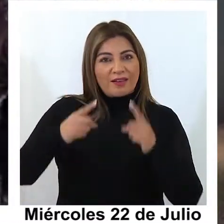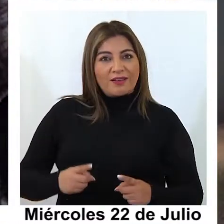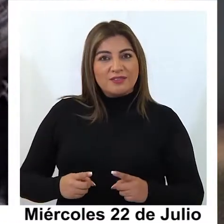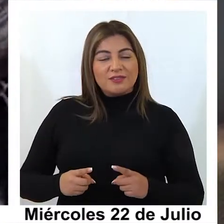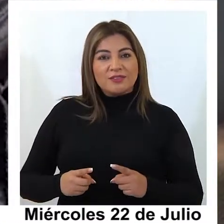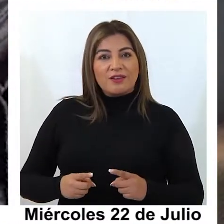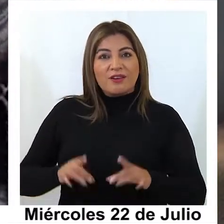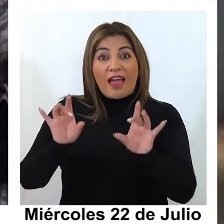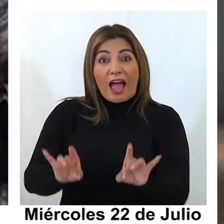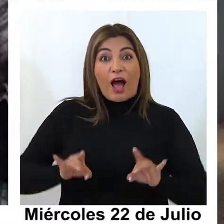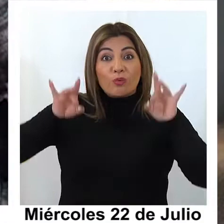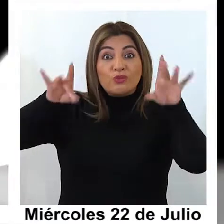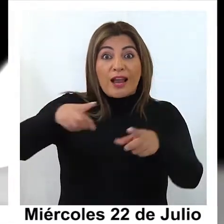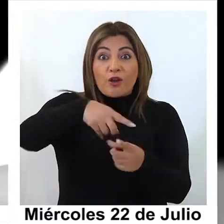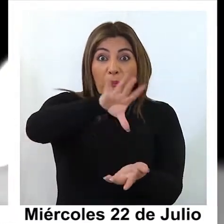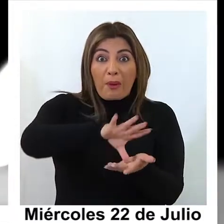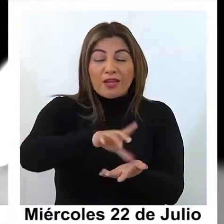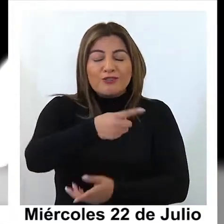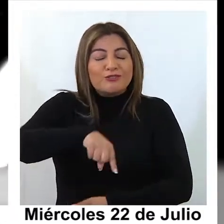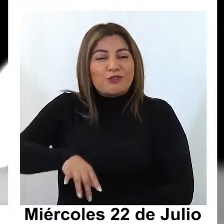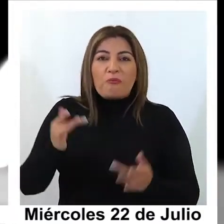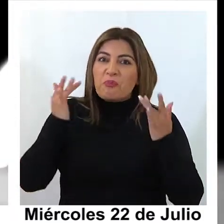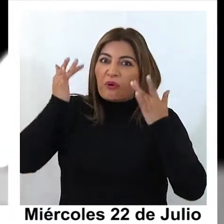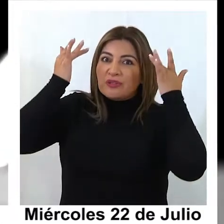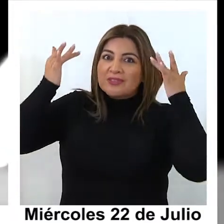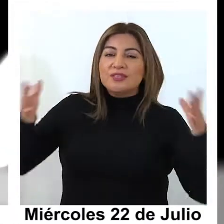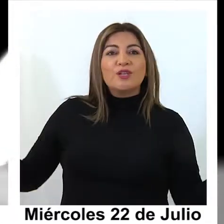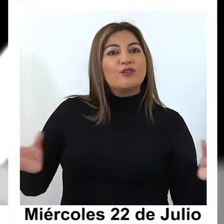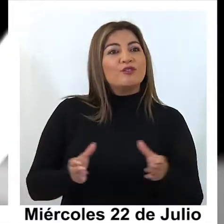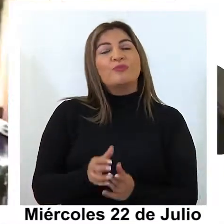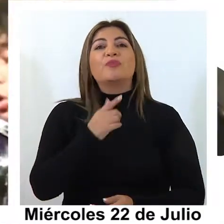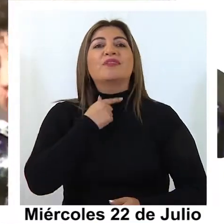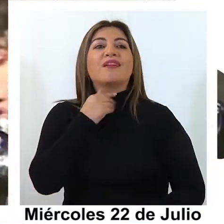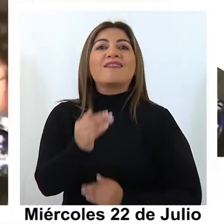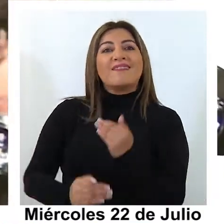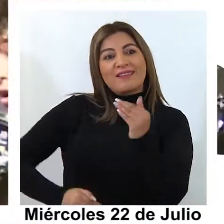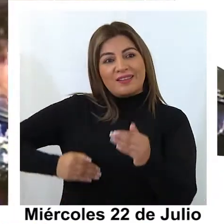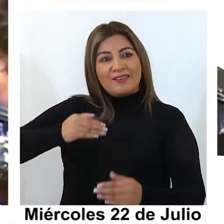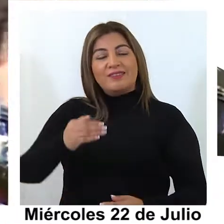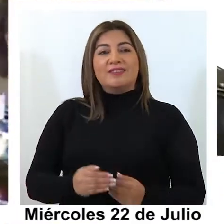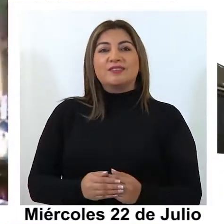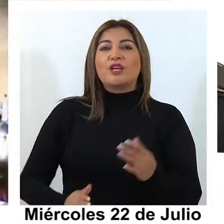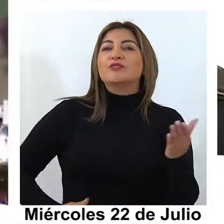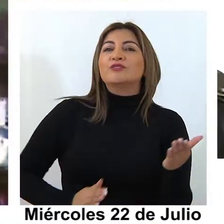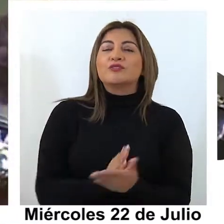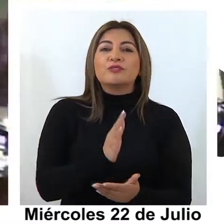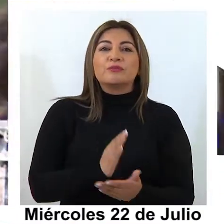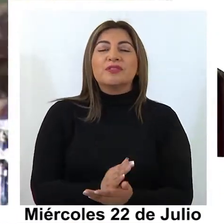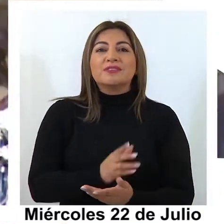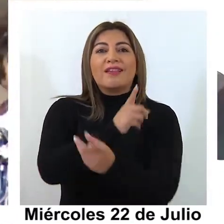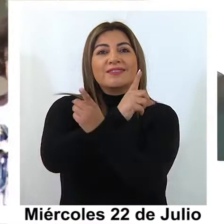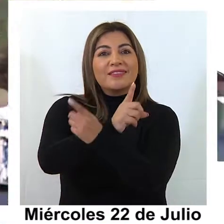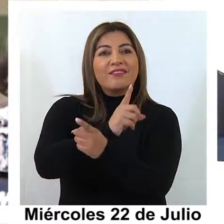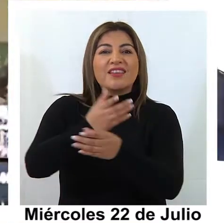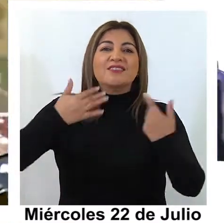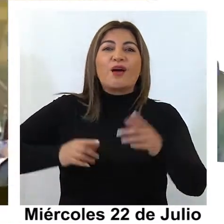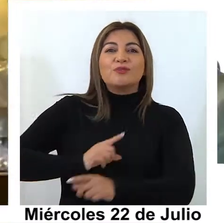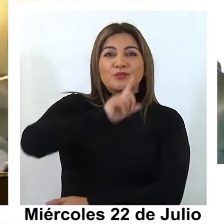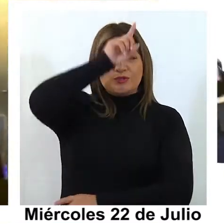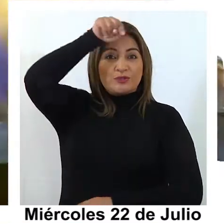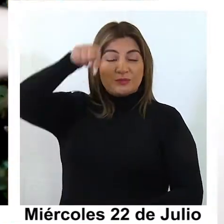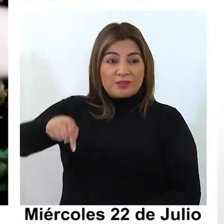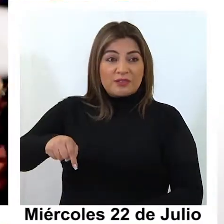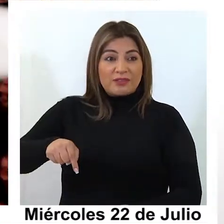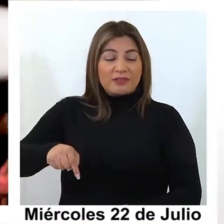en Australia, entonces eso nos tiene bien contentos. La banda espera poder preparar más adelante un lanzamiento del EP como están acostumbrados